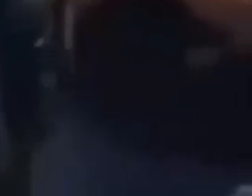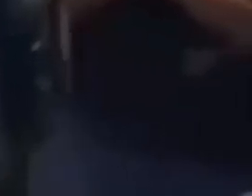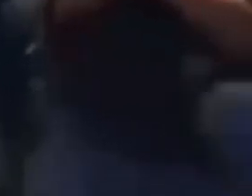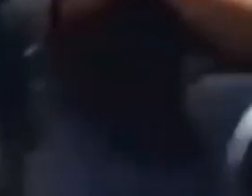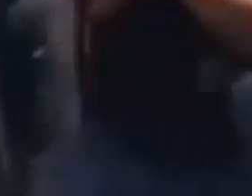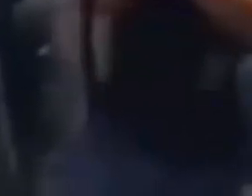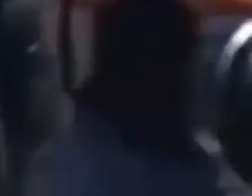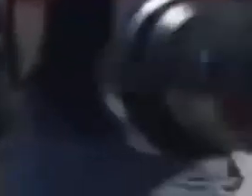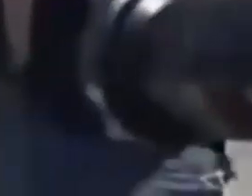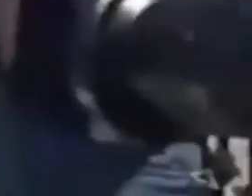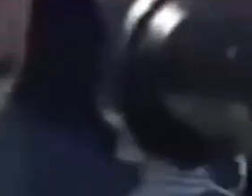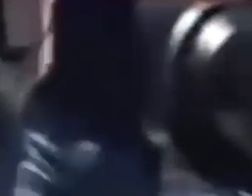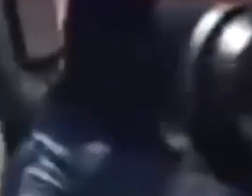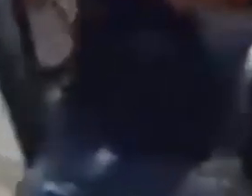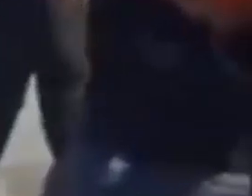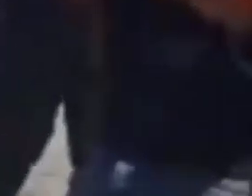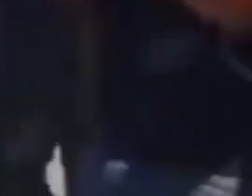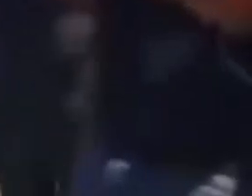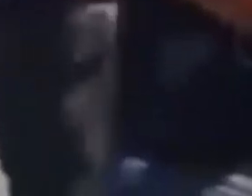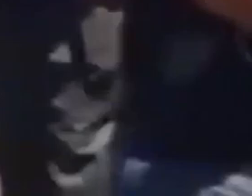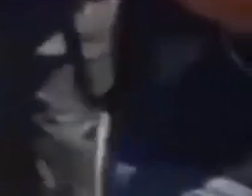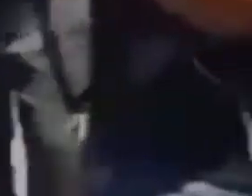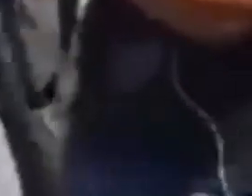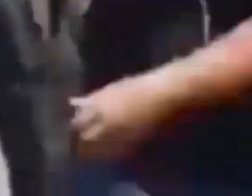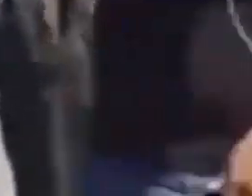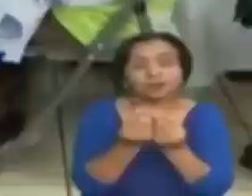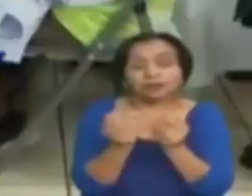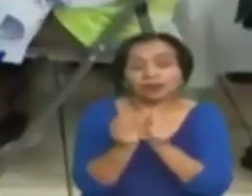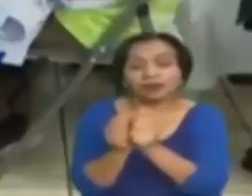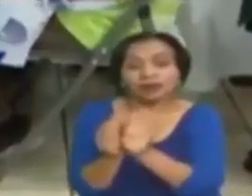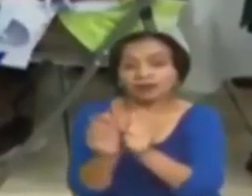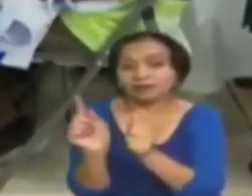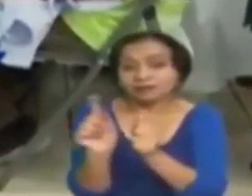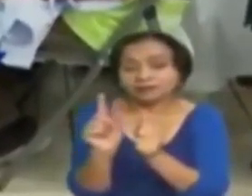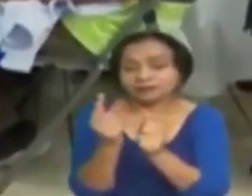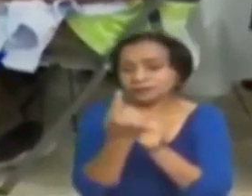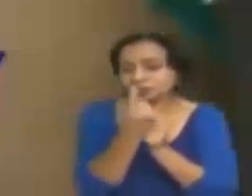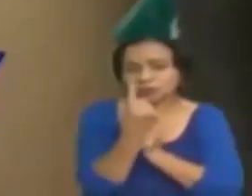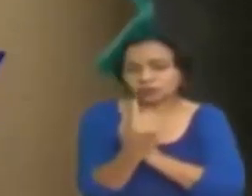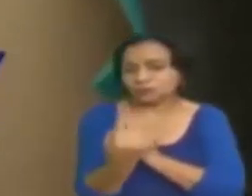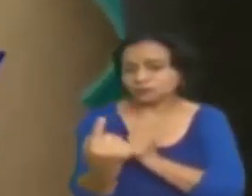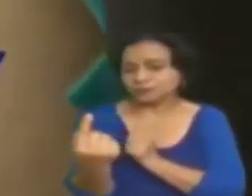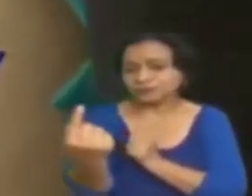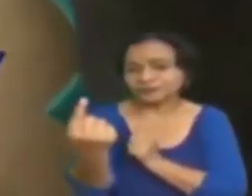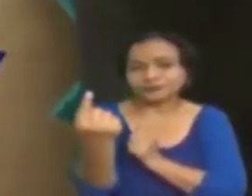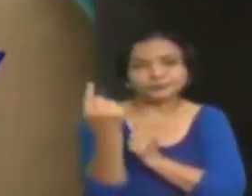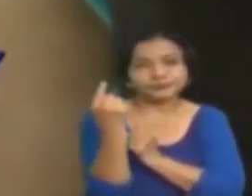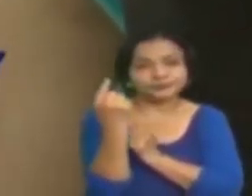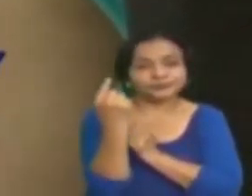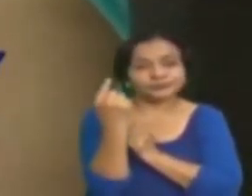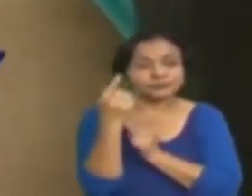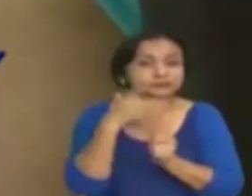que vida salud que es responsabilidad salud que es caminos